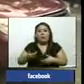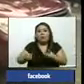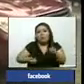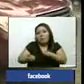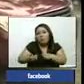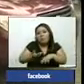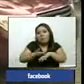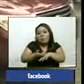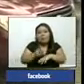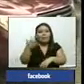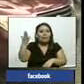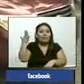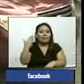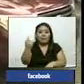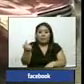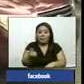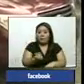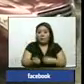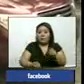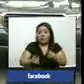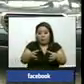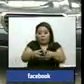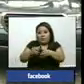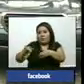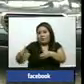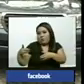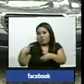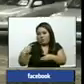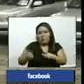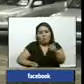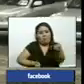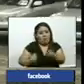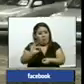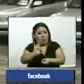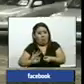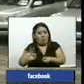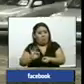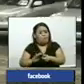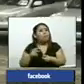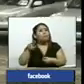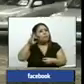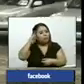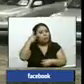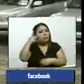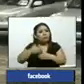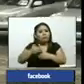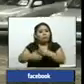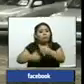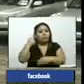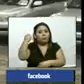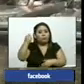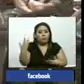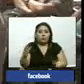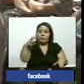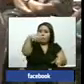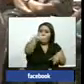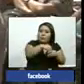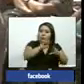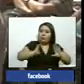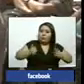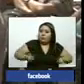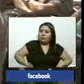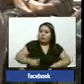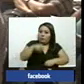las camionetas que eran usadas por los miembros de la Junta Directiva también significó un paso importante. Ese dinero ingresó a las arcas